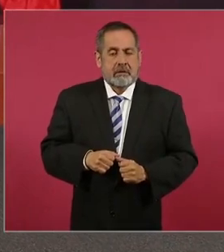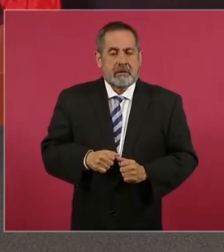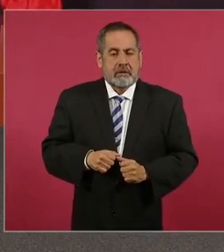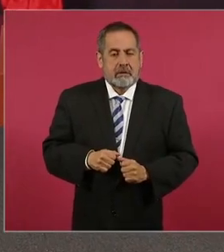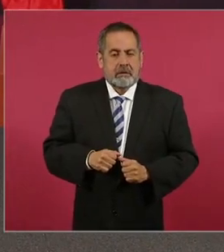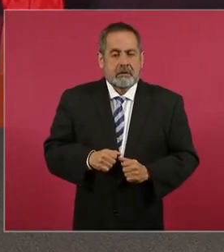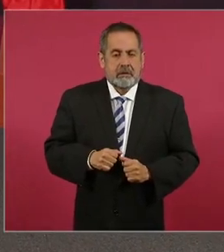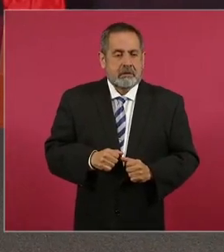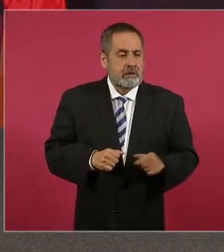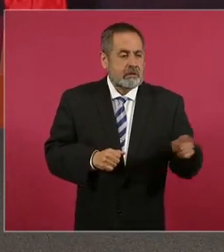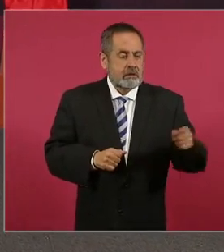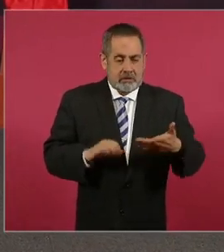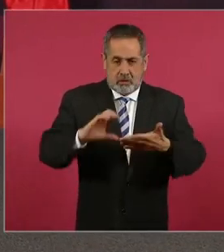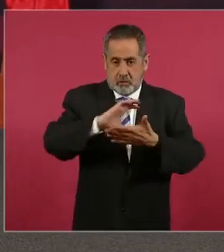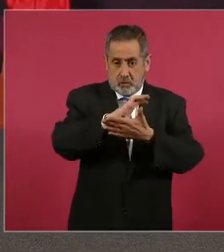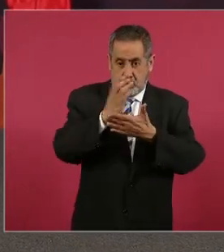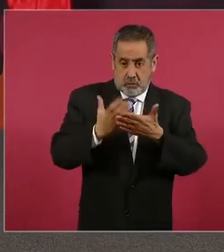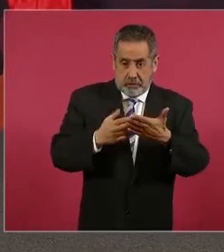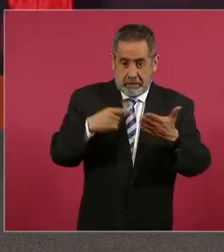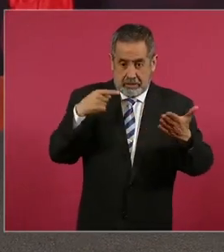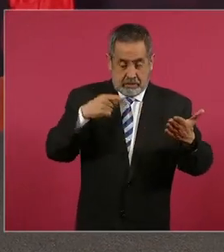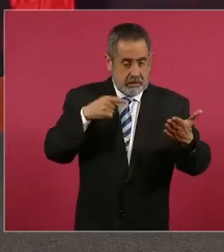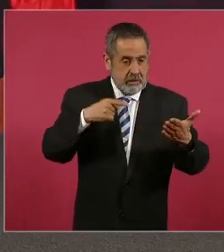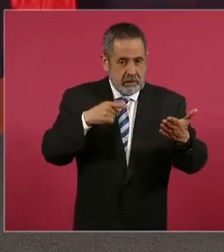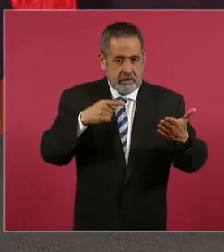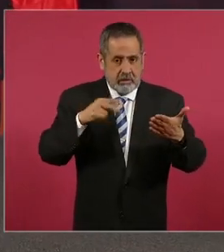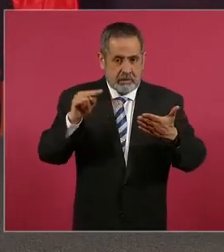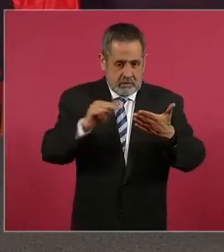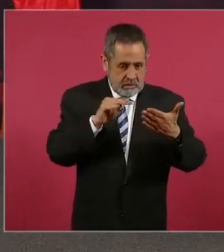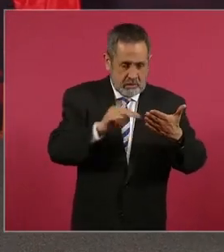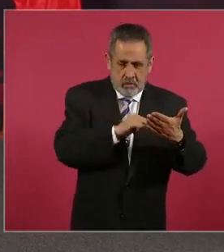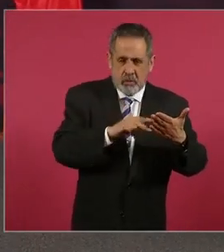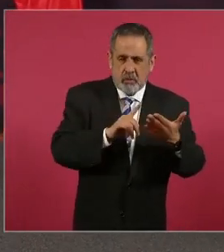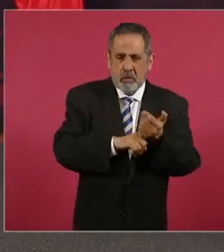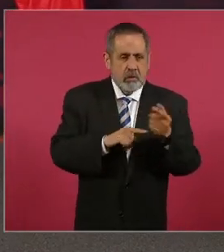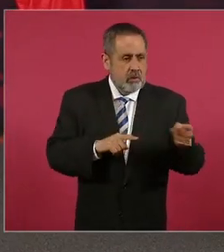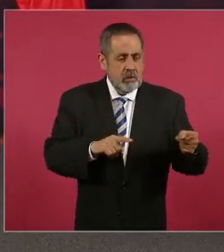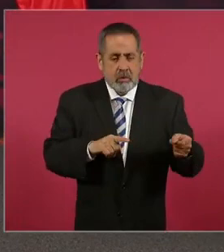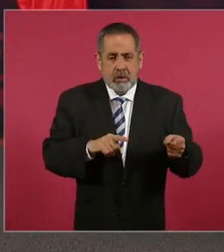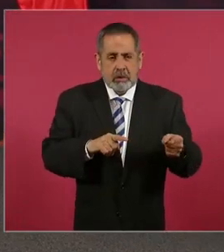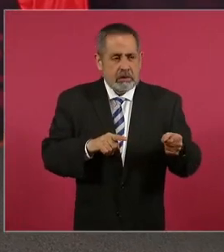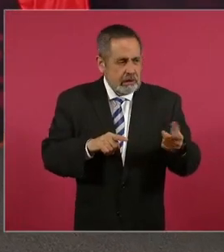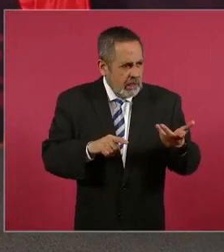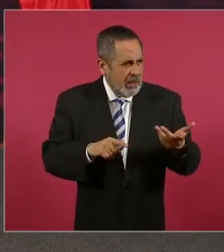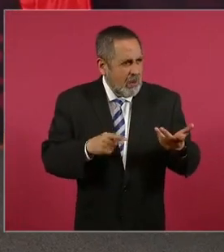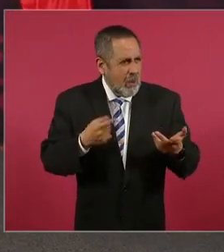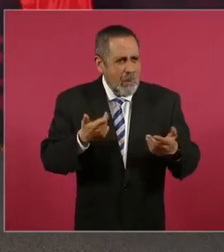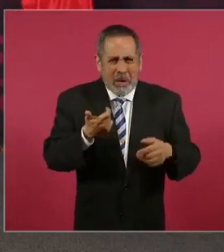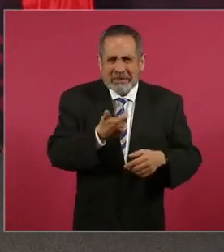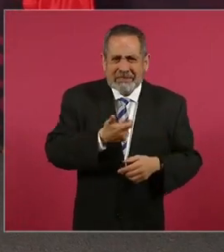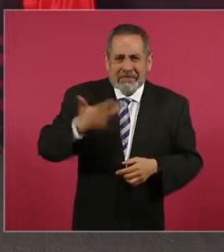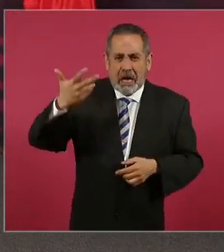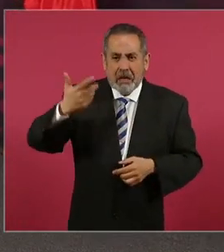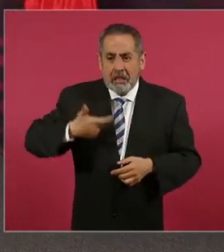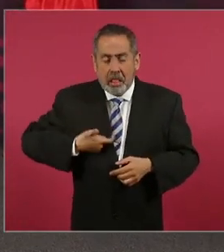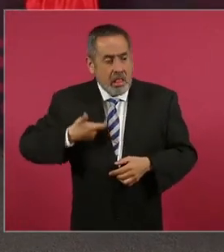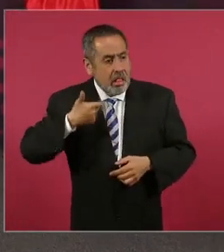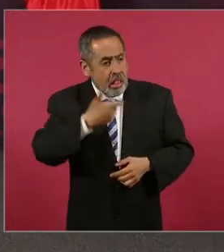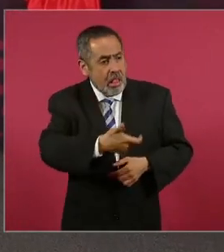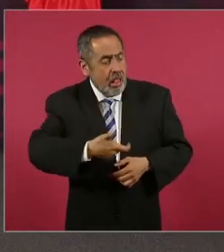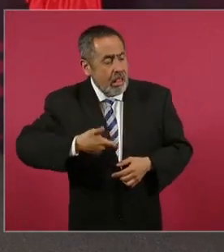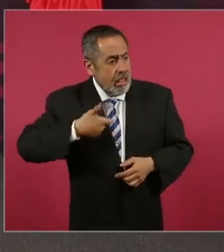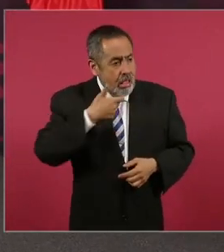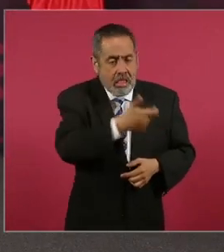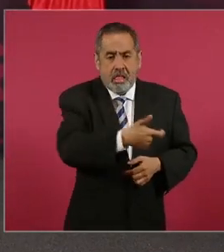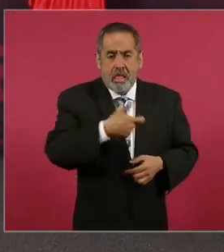de los contratos con tarifas muy elevadas para el transporte del gas,